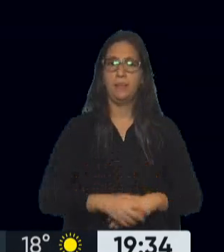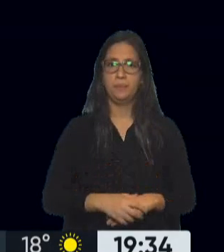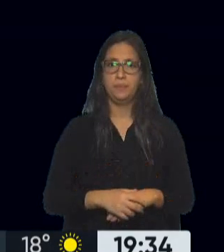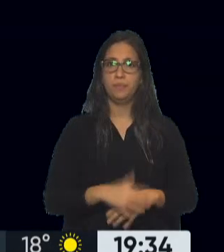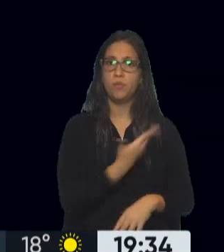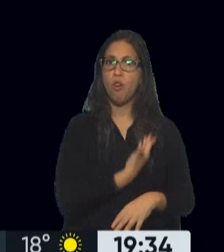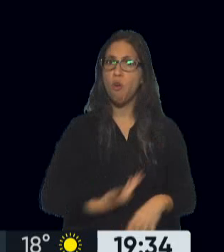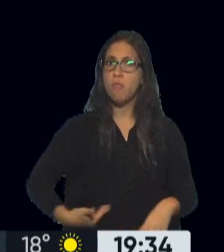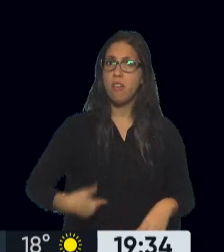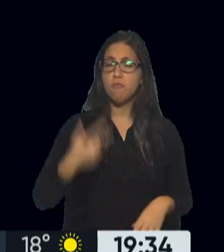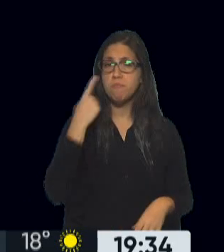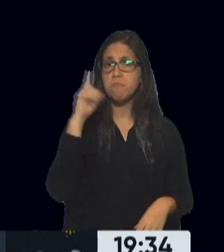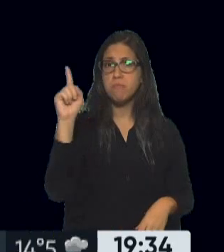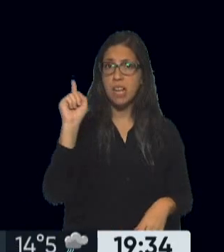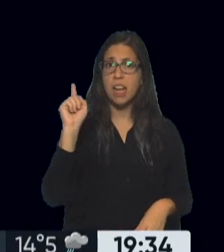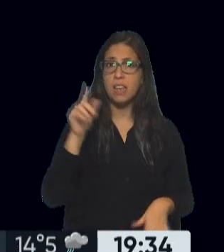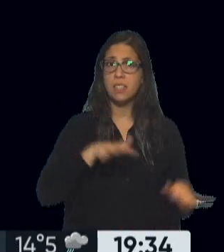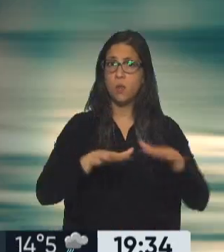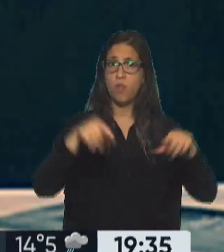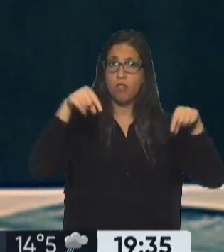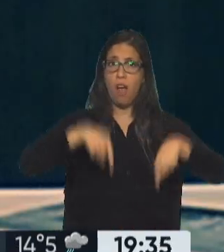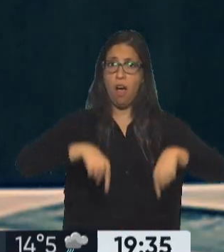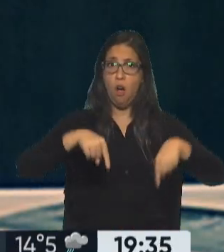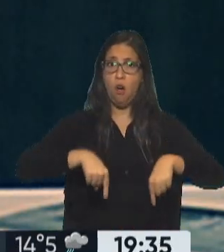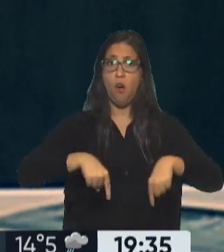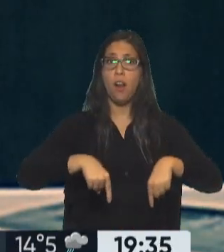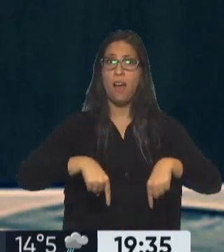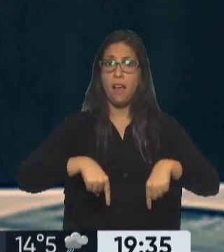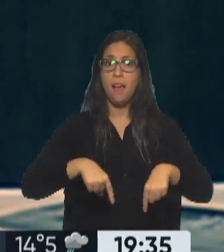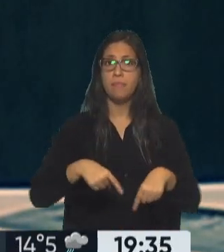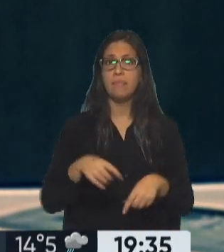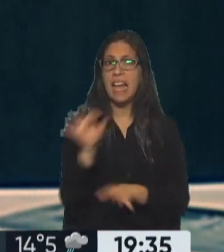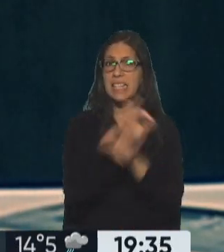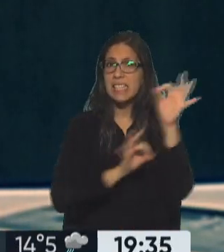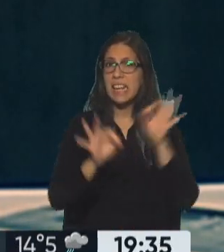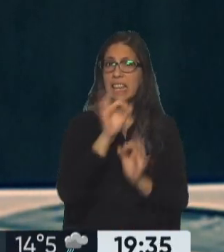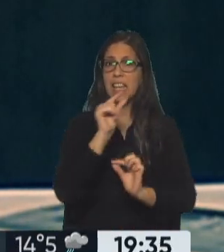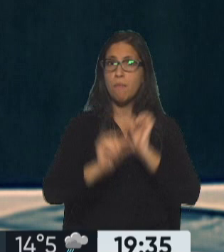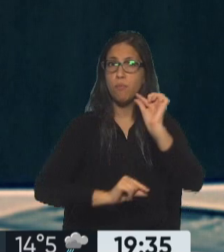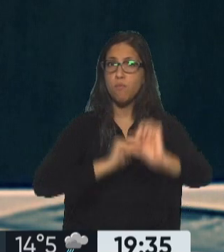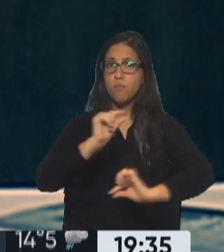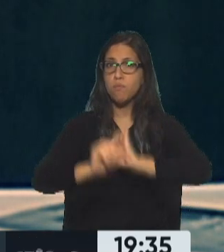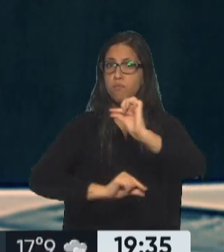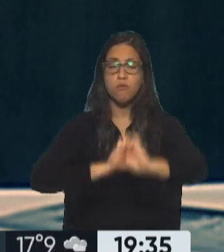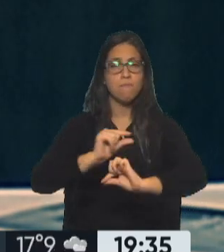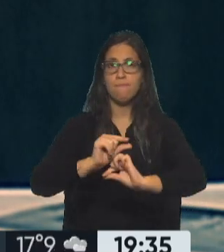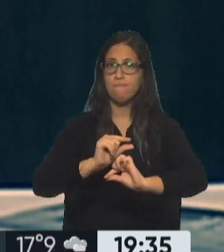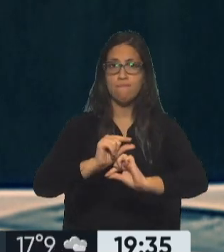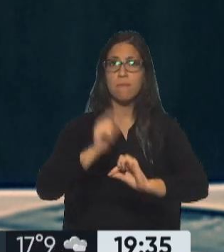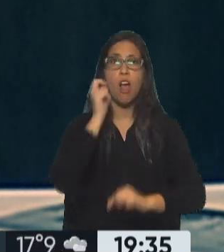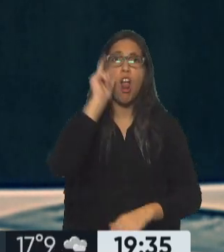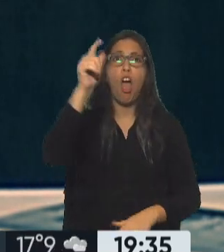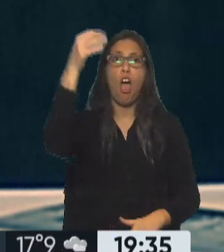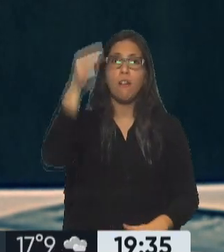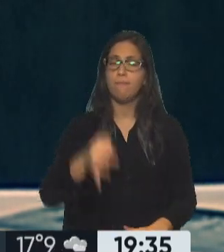gobierno entiende que en las presentes circunstancias, la aplicación de una estrategia gradualista no garantiza el éxito en